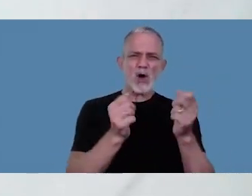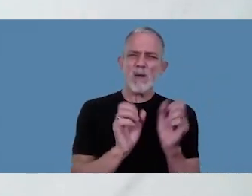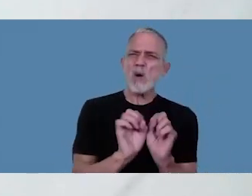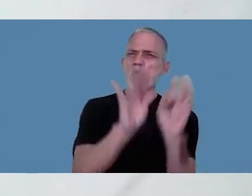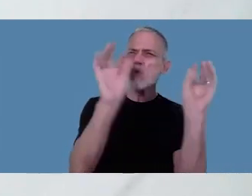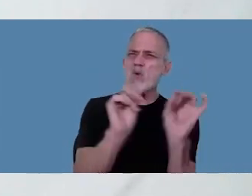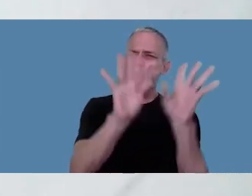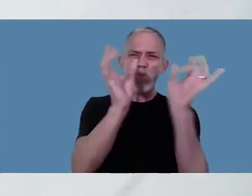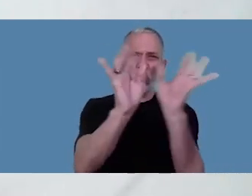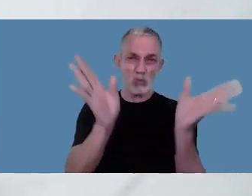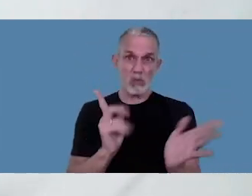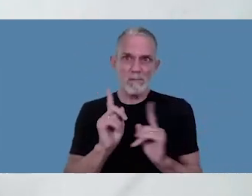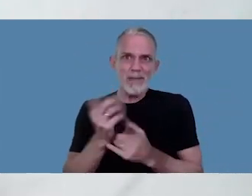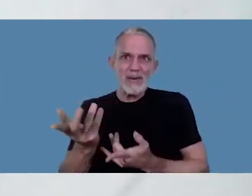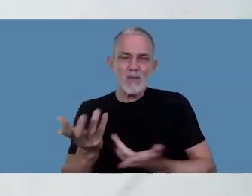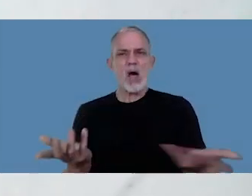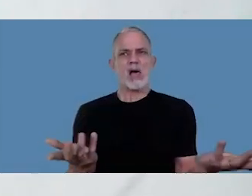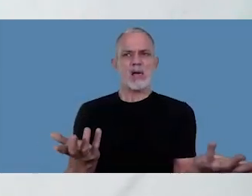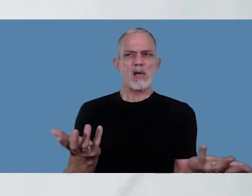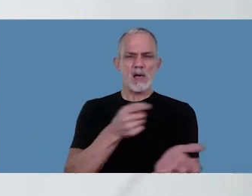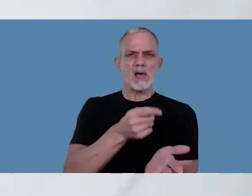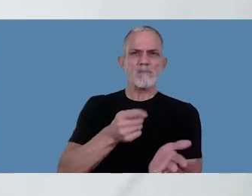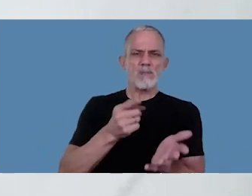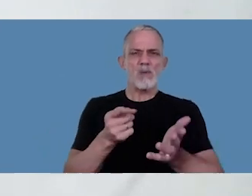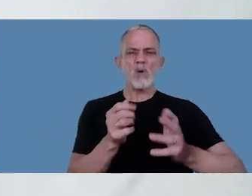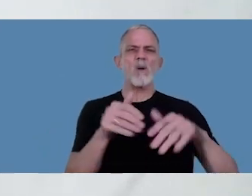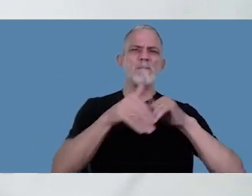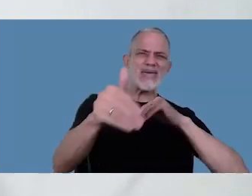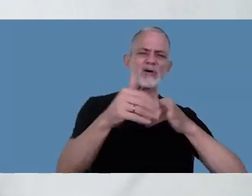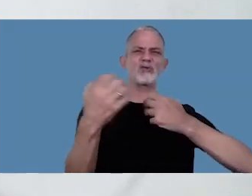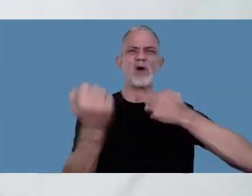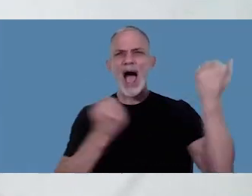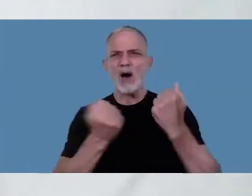Edgardo, de micros y autos que quedan